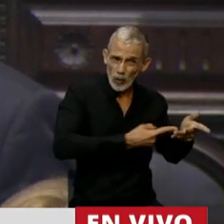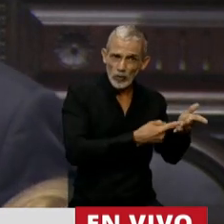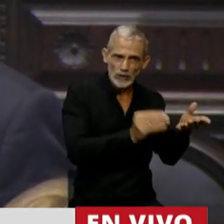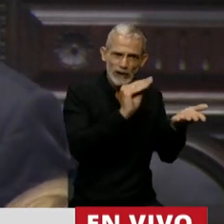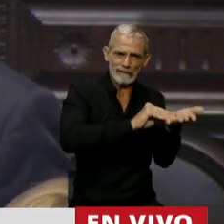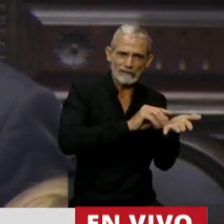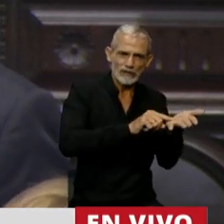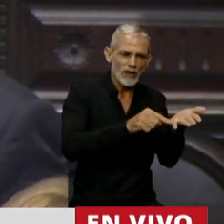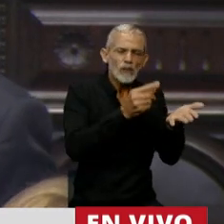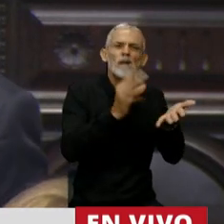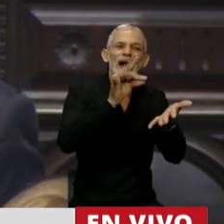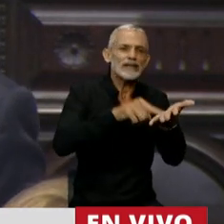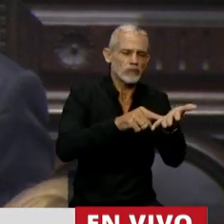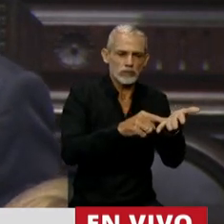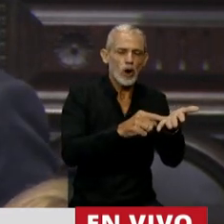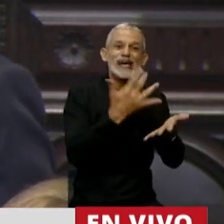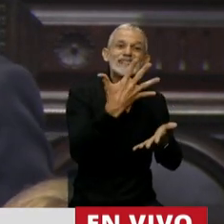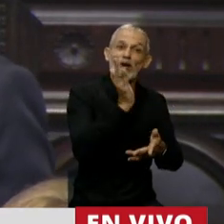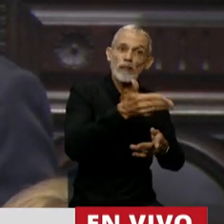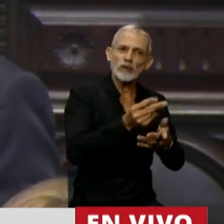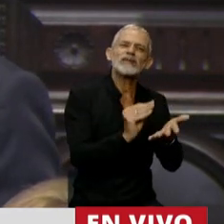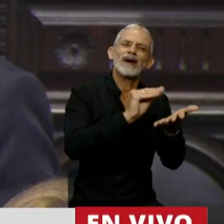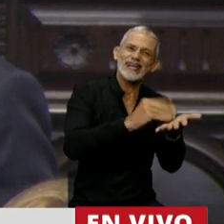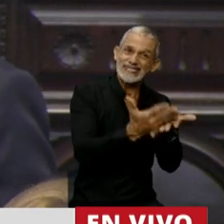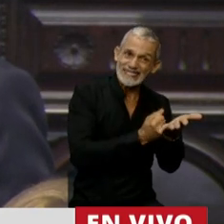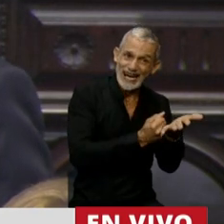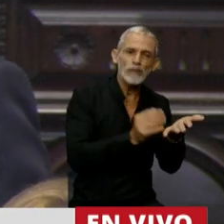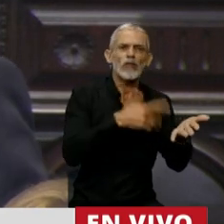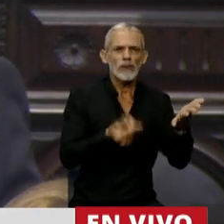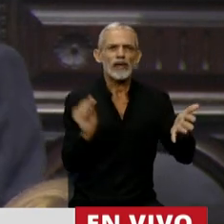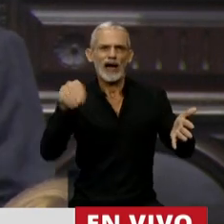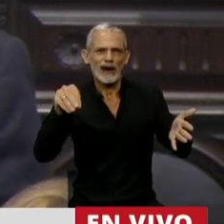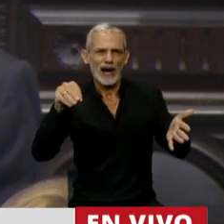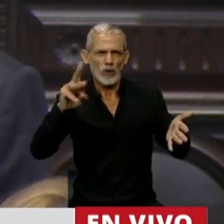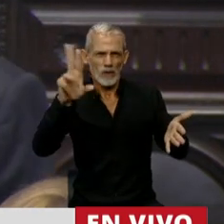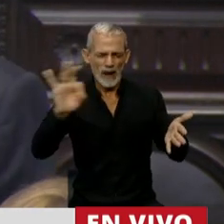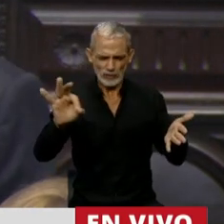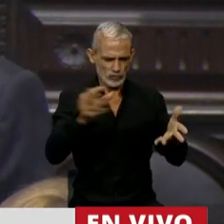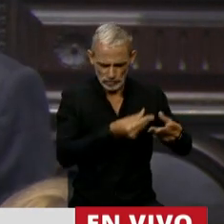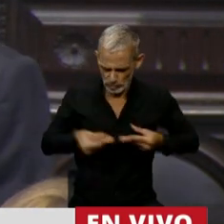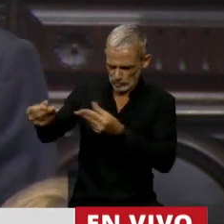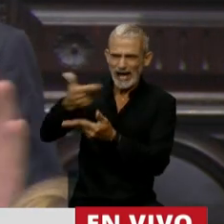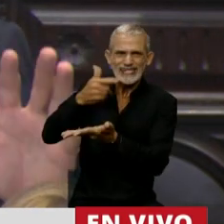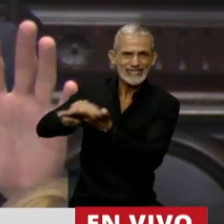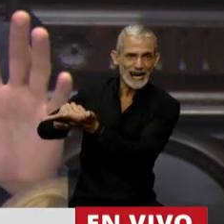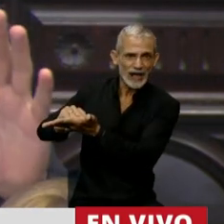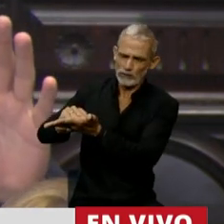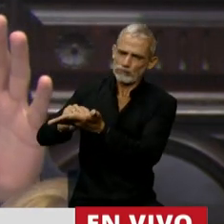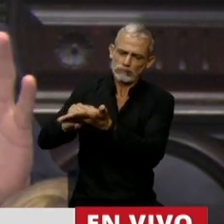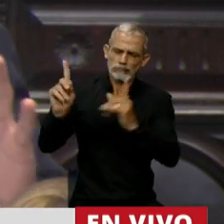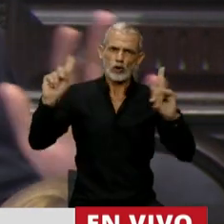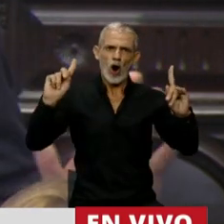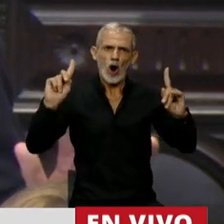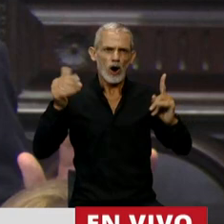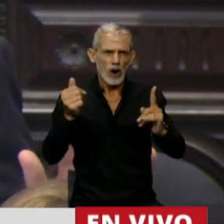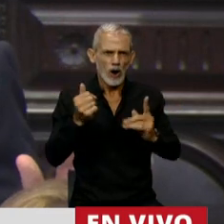quitar en marzo. El 5 que le damos, después se lo descontamos. Después lo mandaron al Senado y dijeron, no,